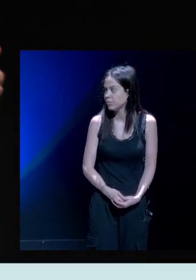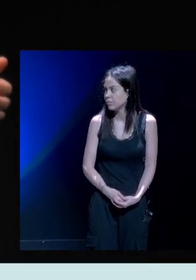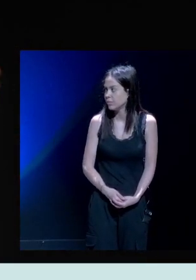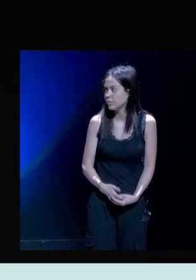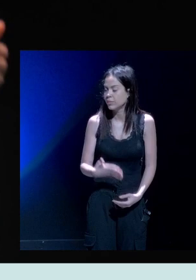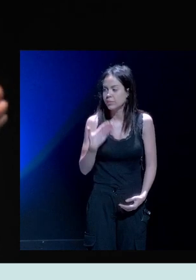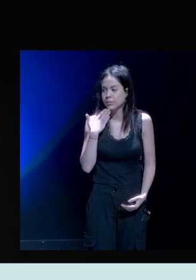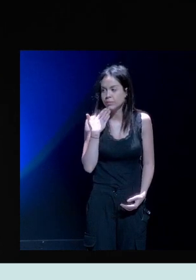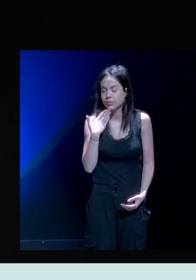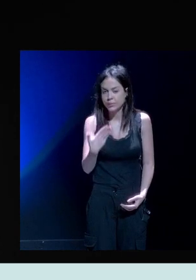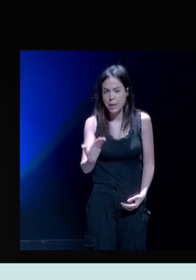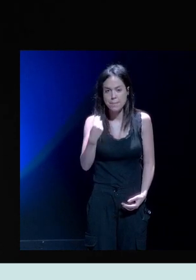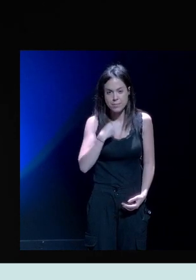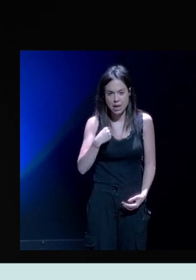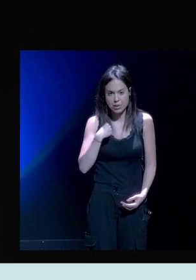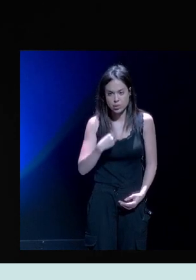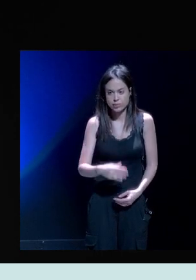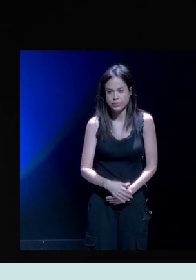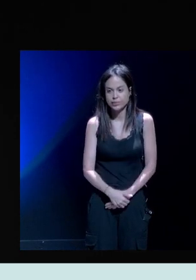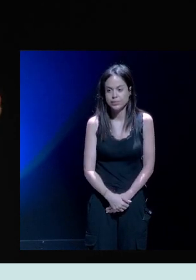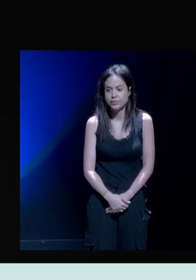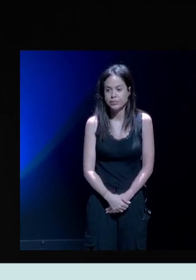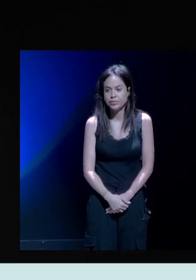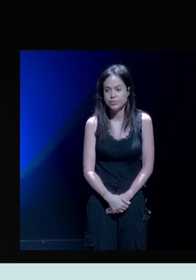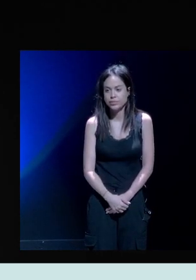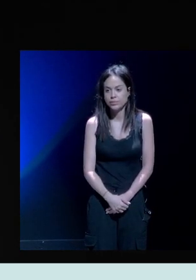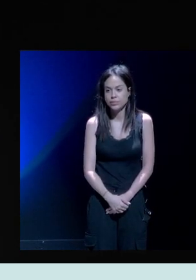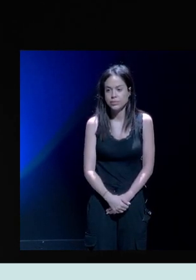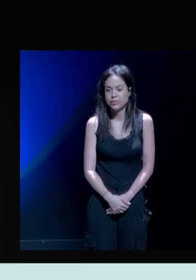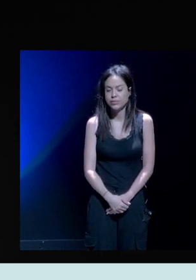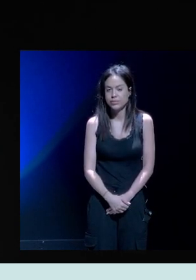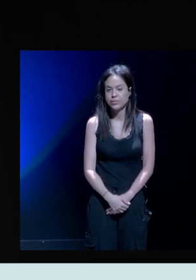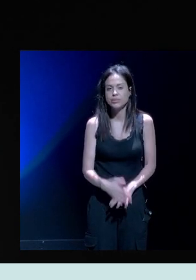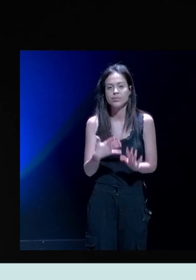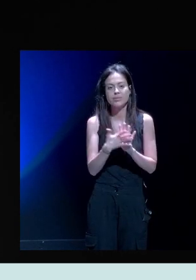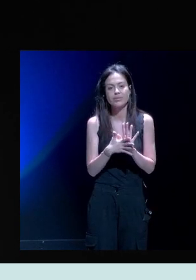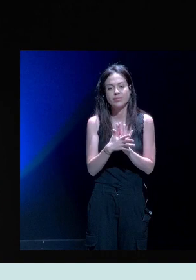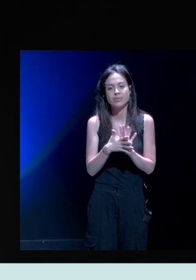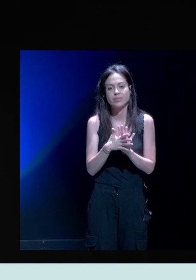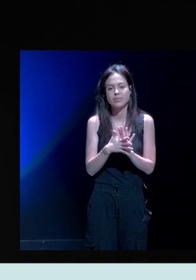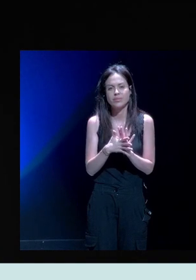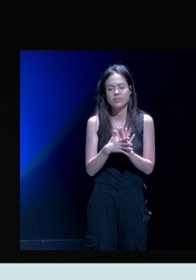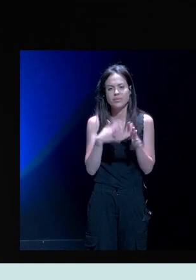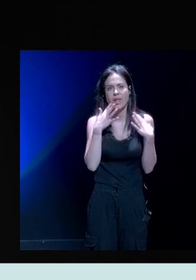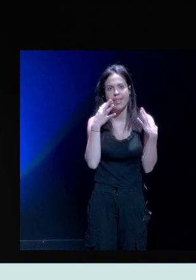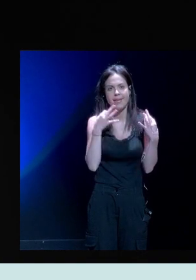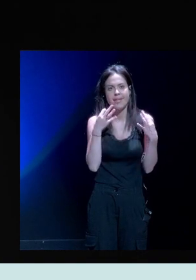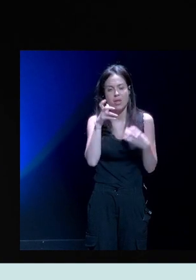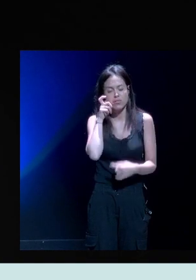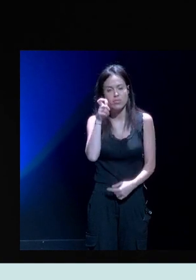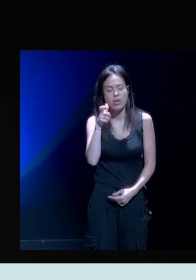Muchas gracias por esta pregunta. Si me habla de la realidad de un pueblo,